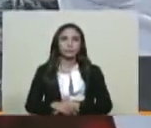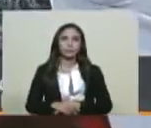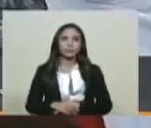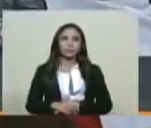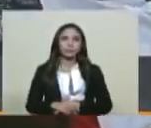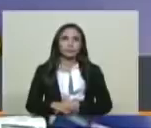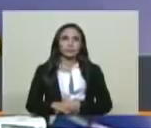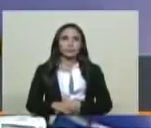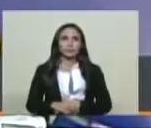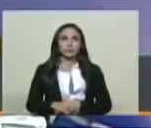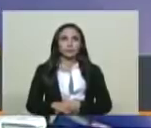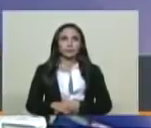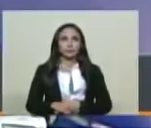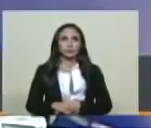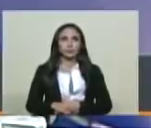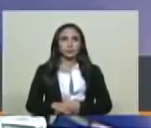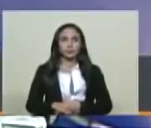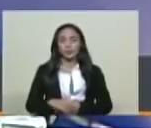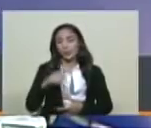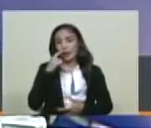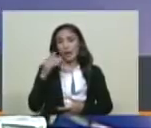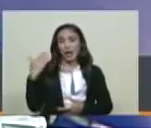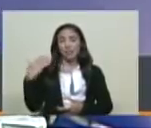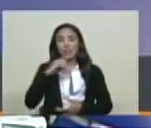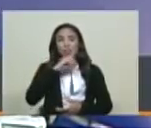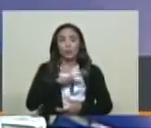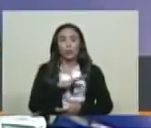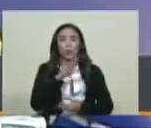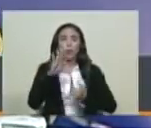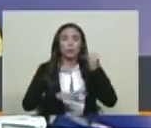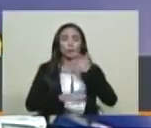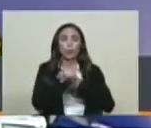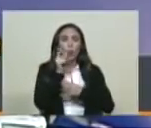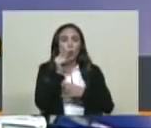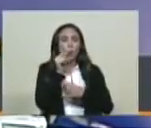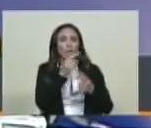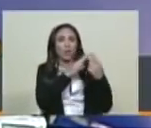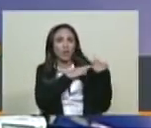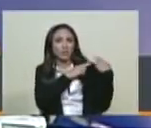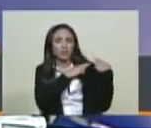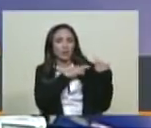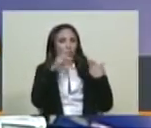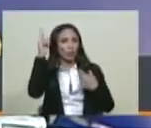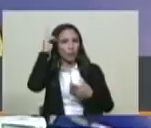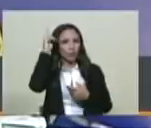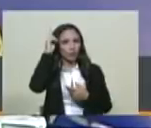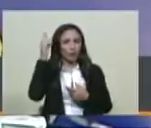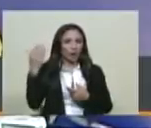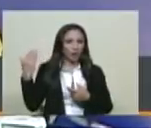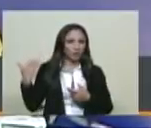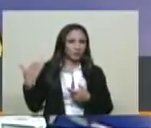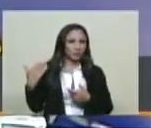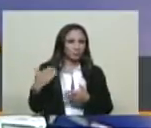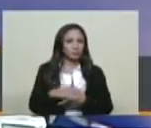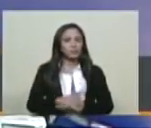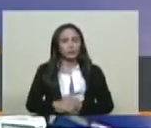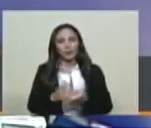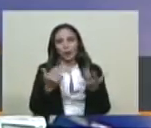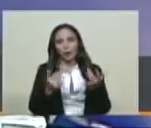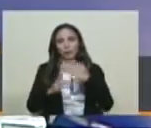último emperador inca fue Atahualpa, ¿verdad? Atahualpa. Bueno, Evo es el emperador